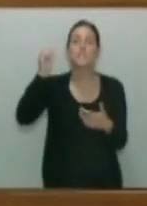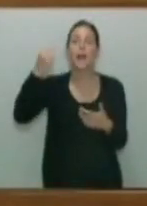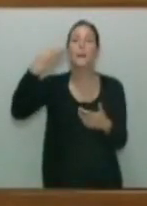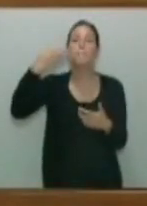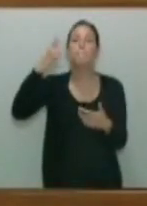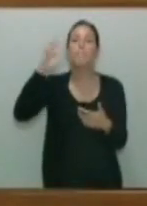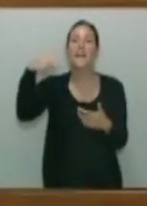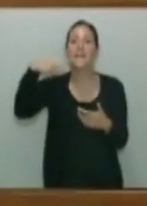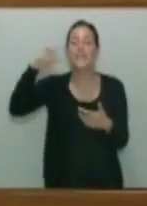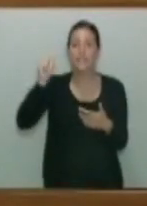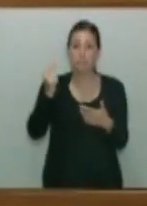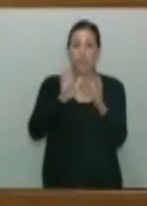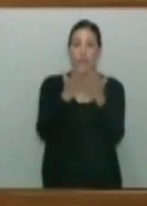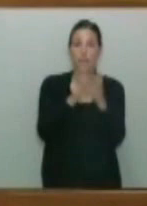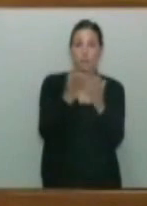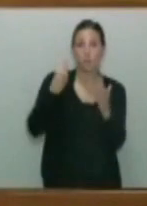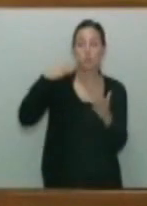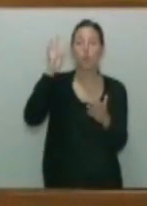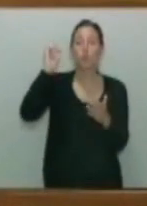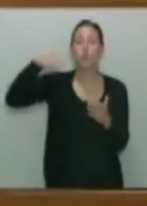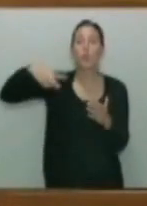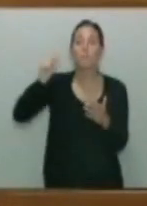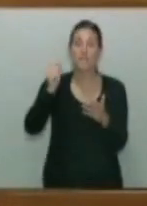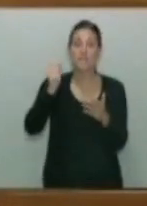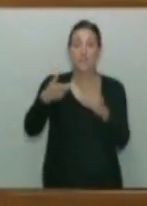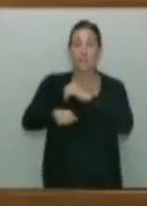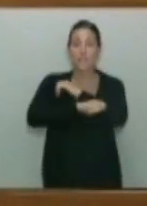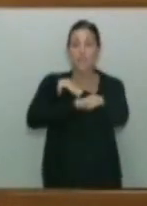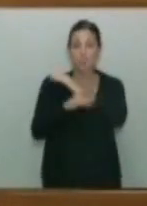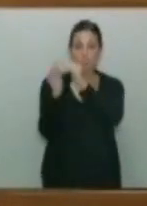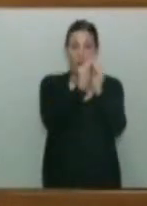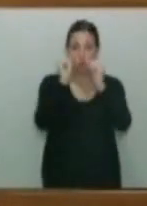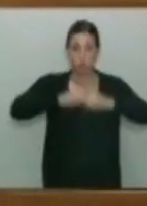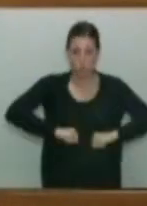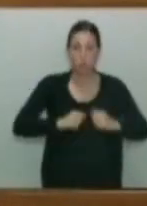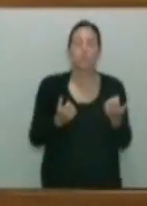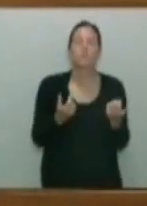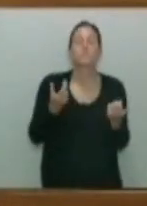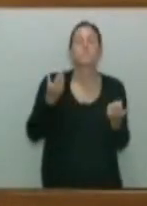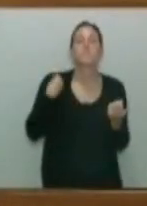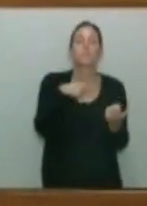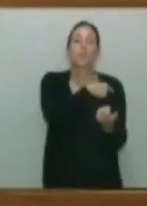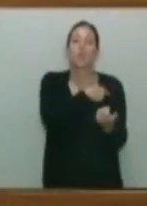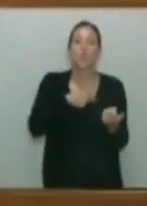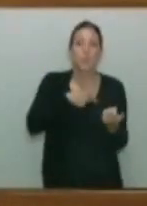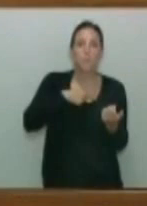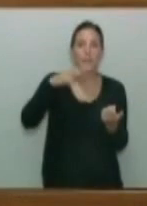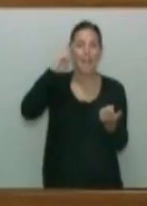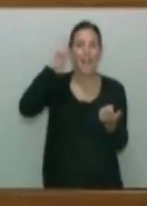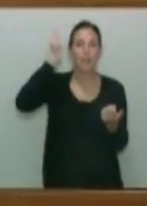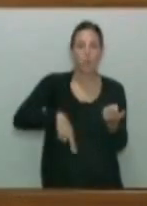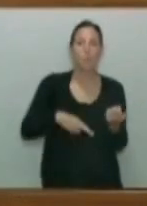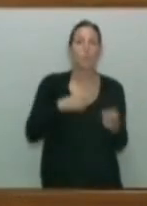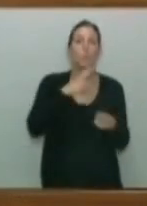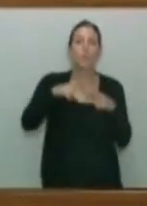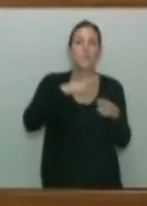la introducción del magnífico libro de Thomas Darmstadt, La trampa del consenso, entonces, en ese caso, en nombre de la racionalidad política y